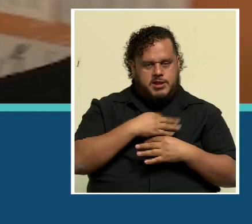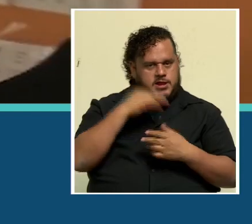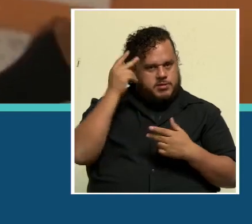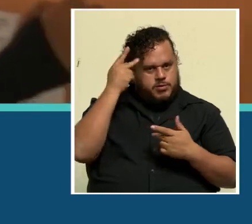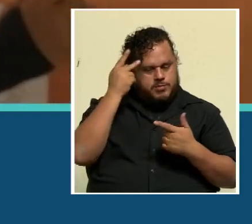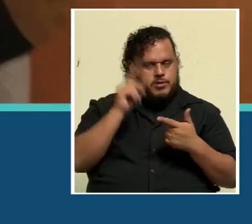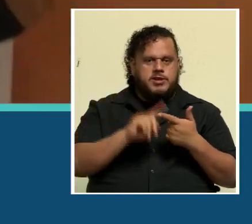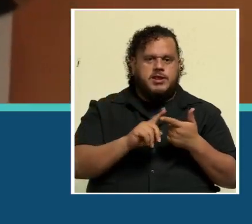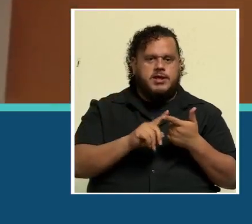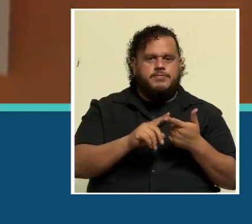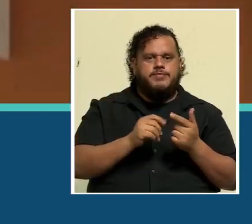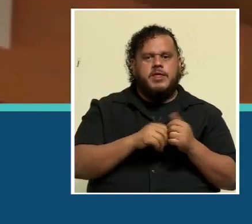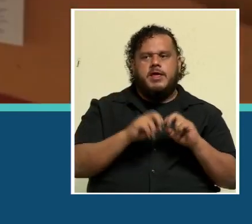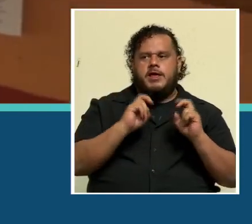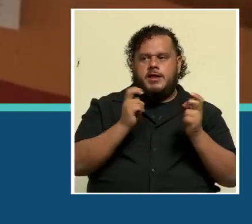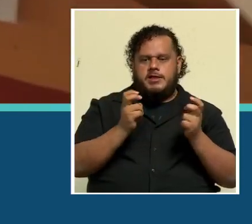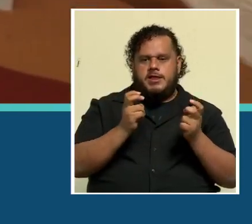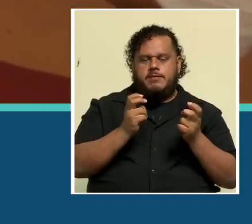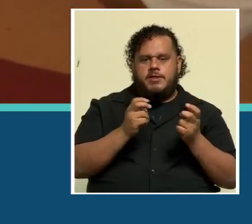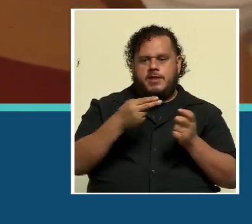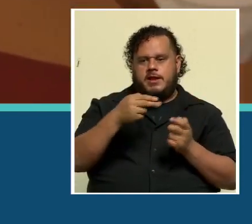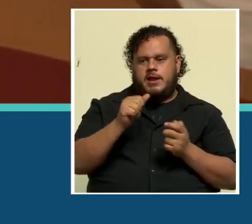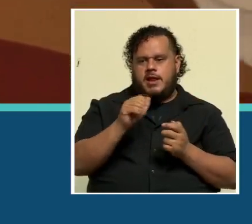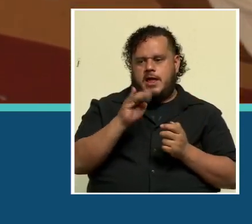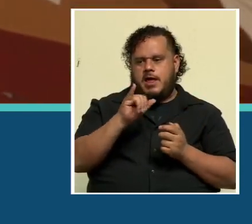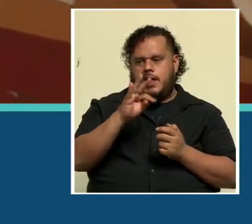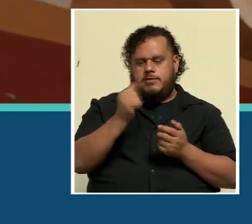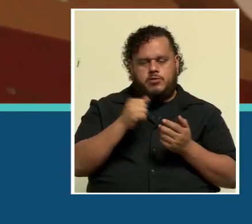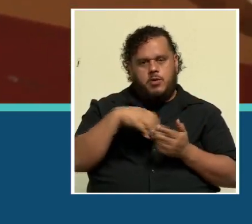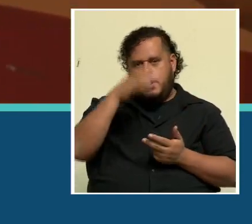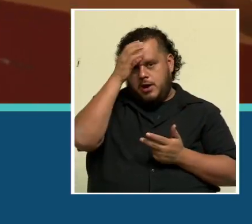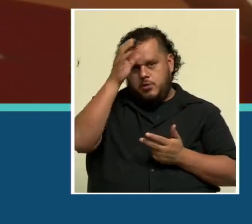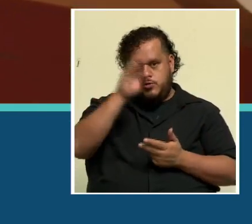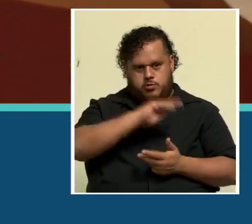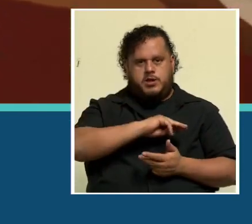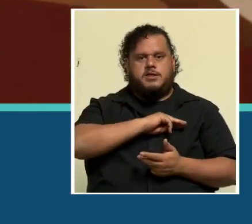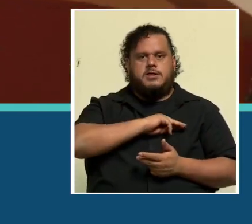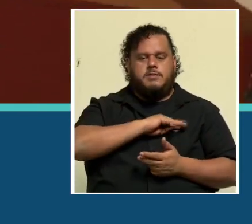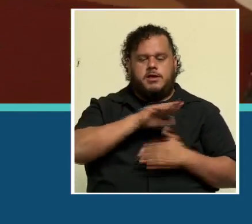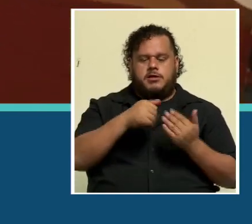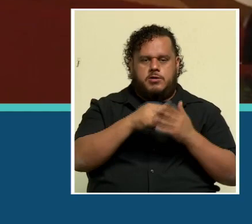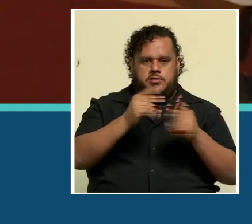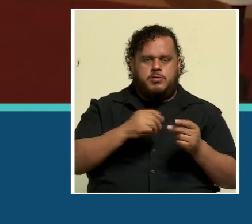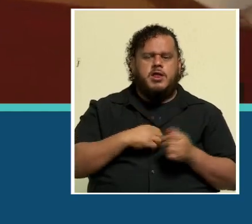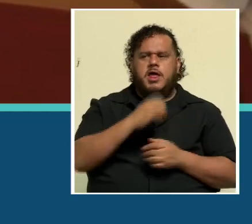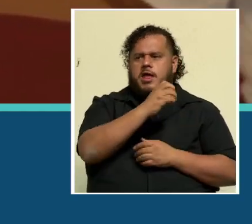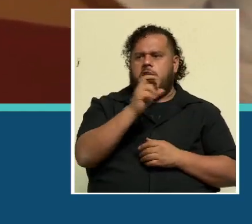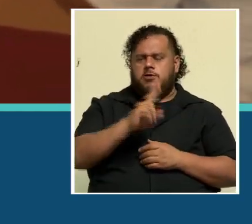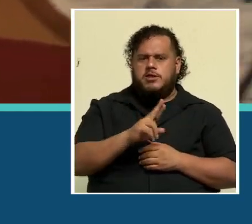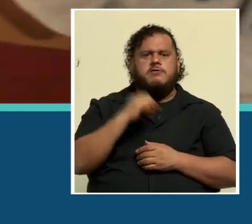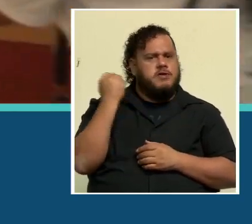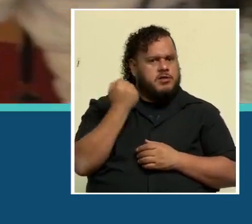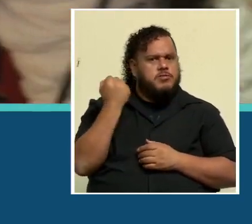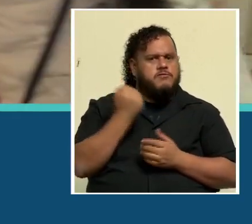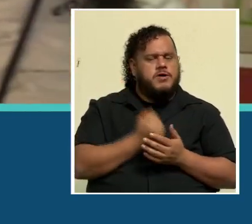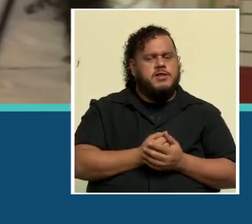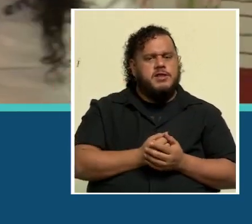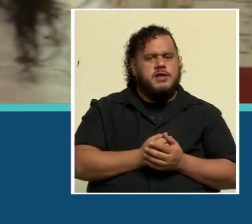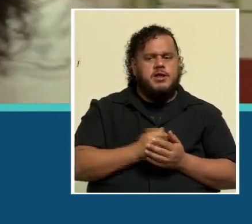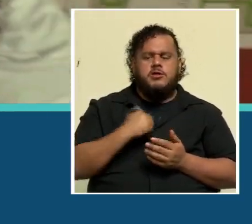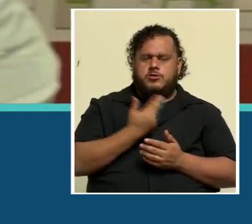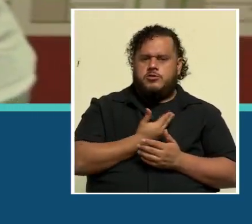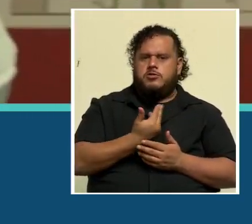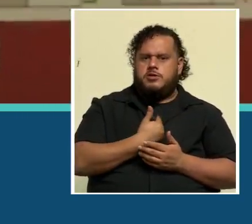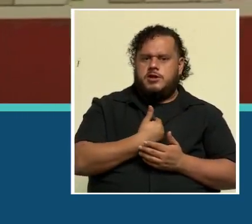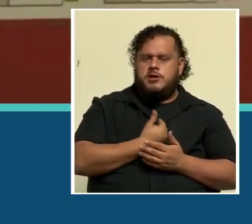política, el tema el hábito, ¿verdad? La cultura cívica de la ciudadanía, que en Costa Rica sigue siendo muy fuerte. Nosotros